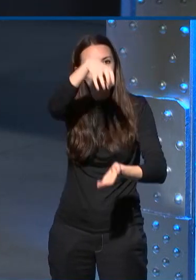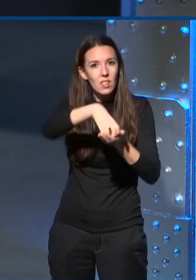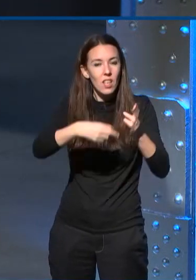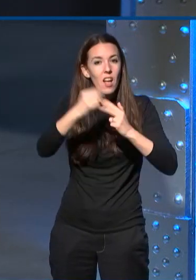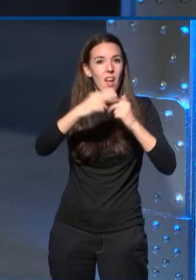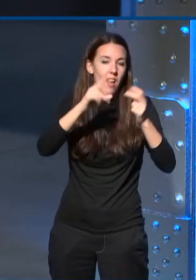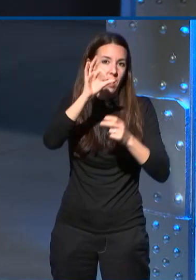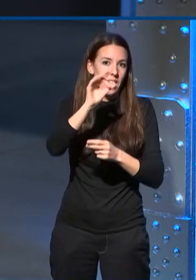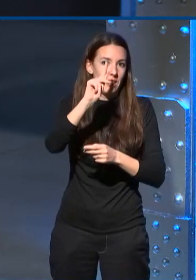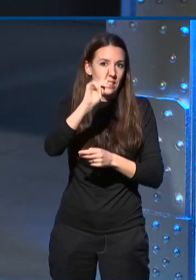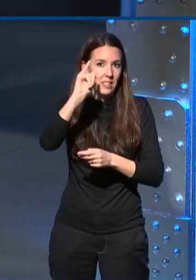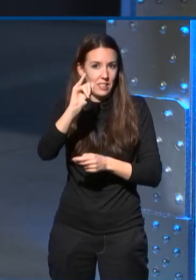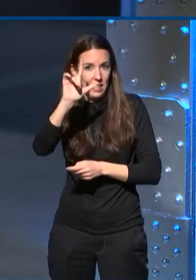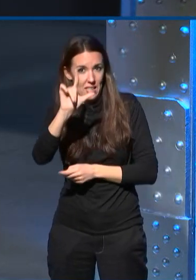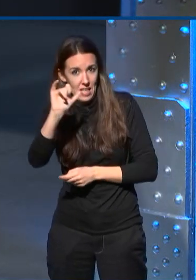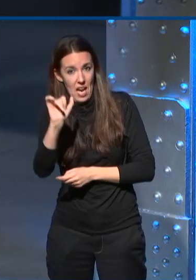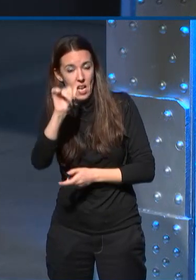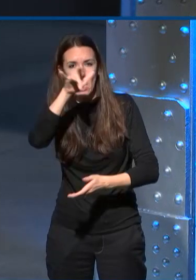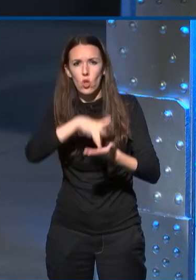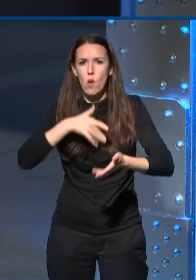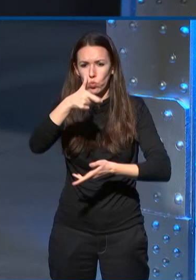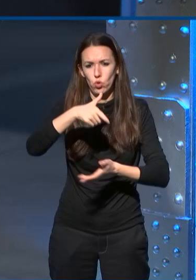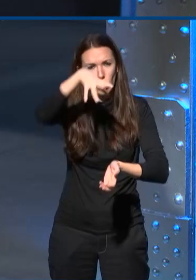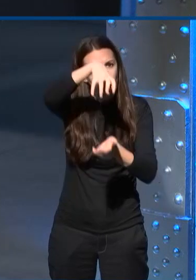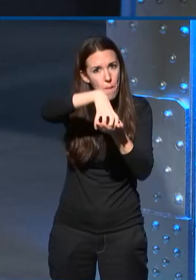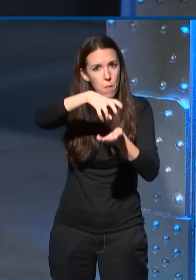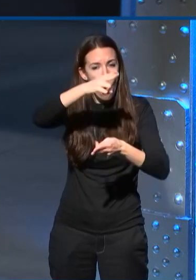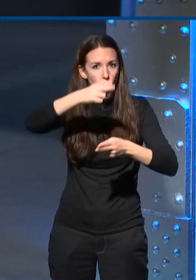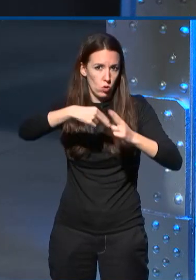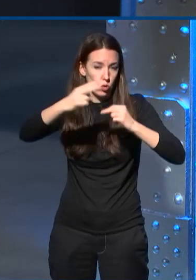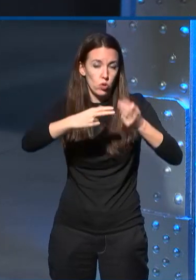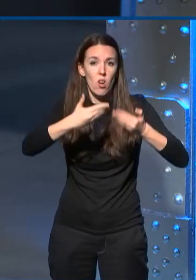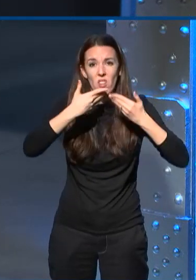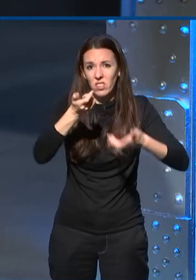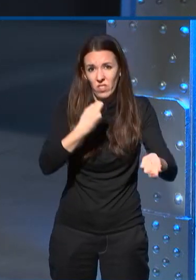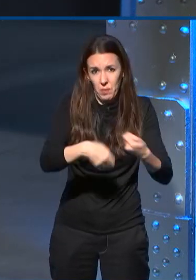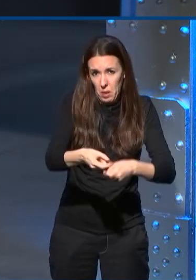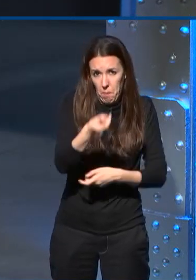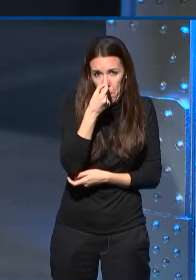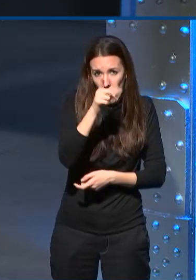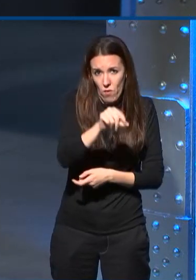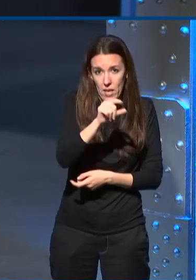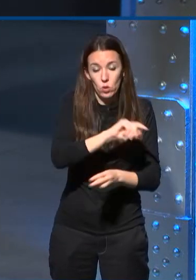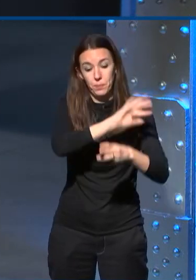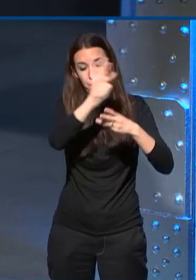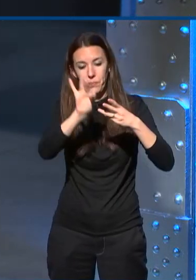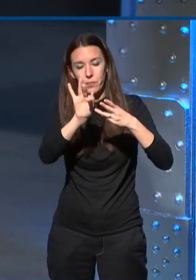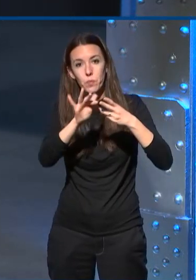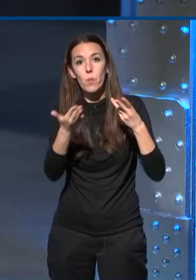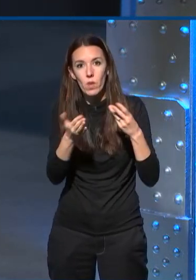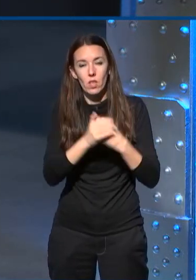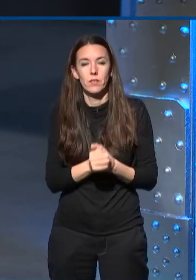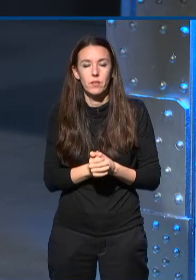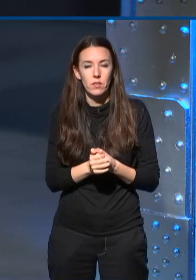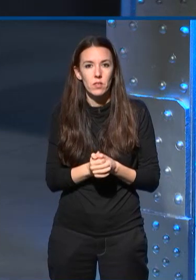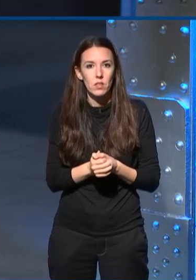en órbita durante bastante tiempo, o sea que se podía haber ido por muy poco. Pasamos al punto 3, que son los